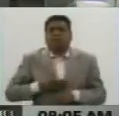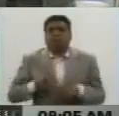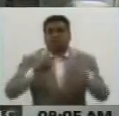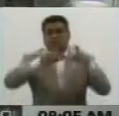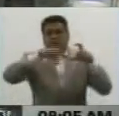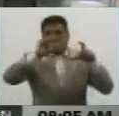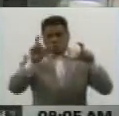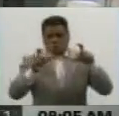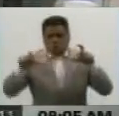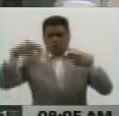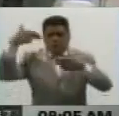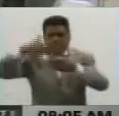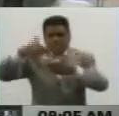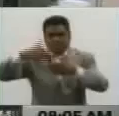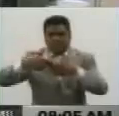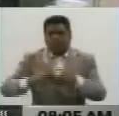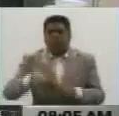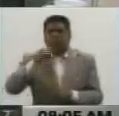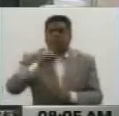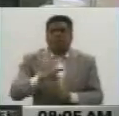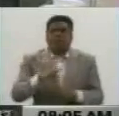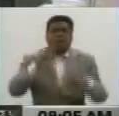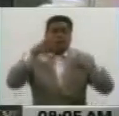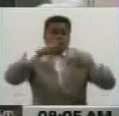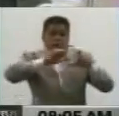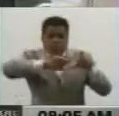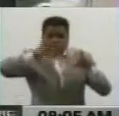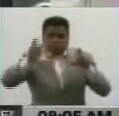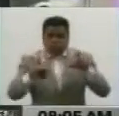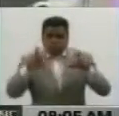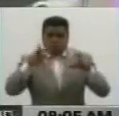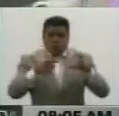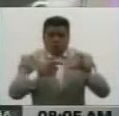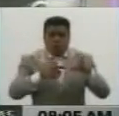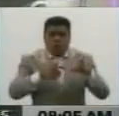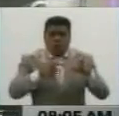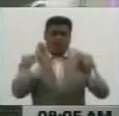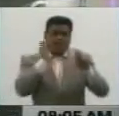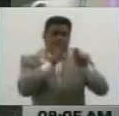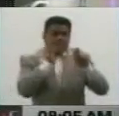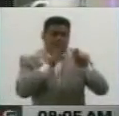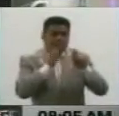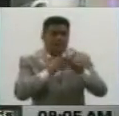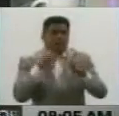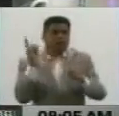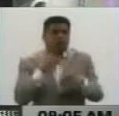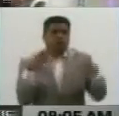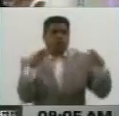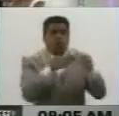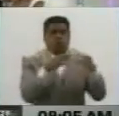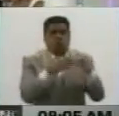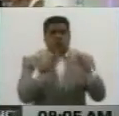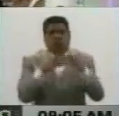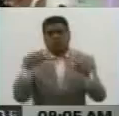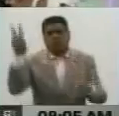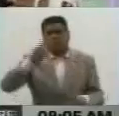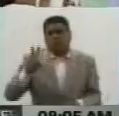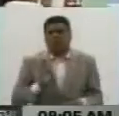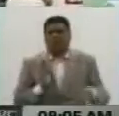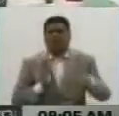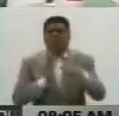de Orinoco, sino también este arco minero fundamental para el desarrollo y que no le pertenece nada más a un grupo, sino es de todo el país. Vamos a la pausa.